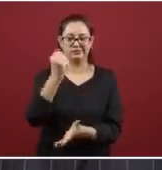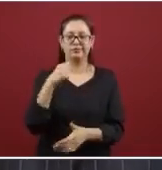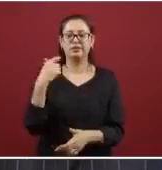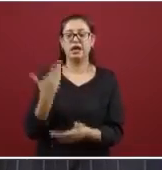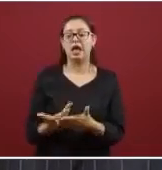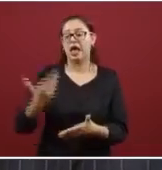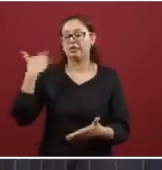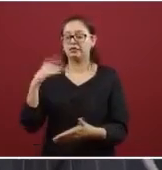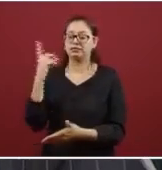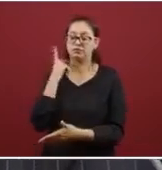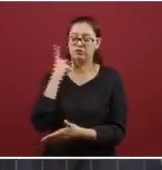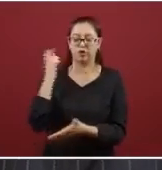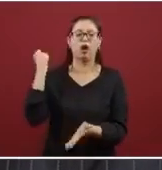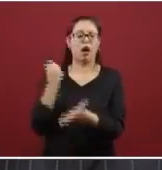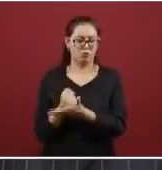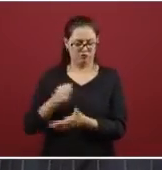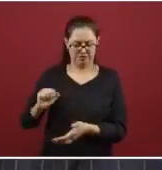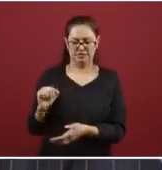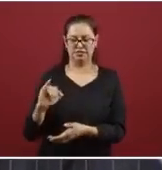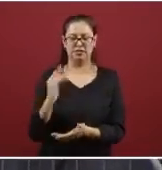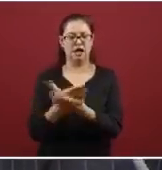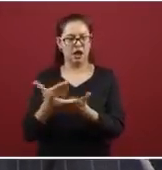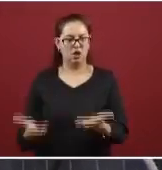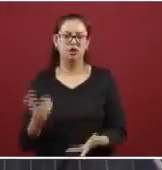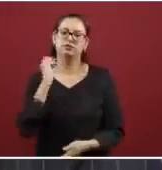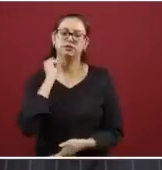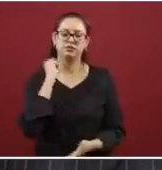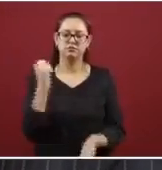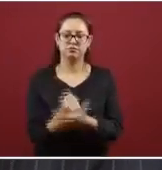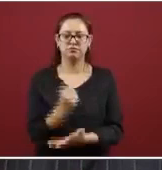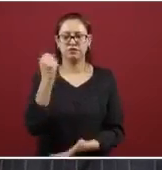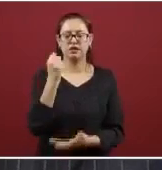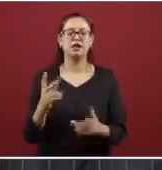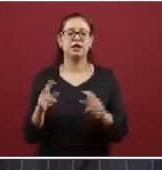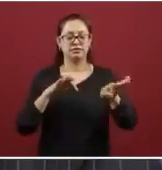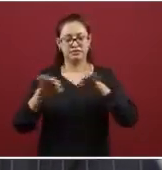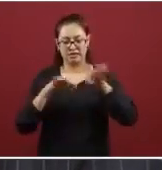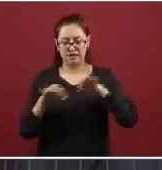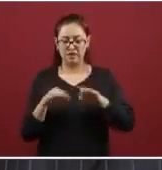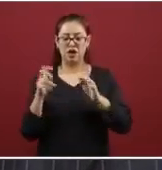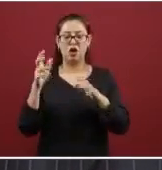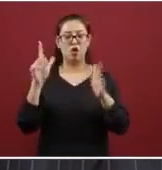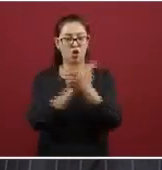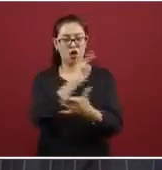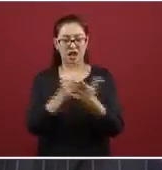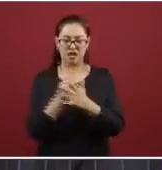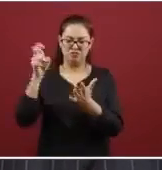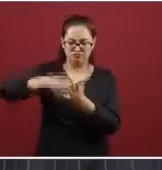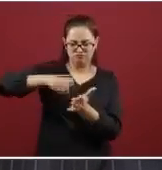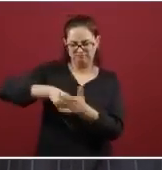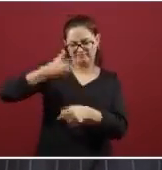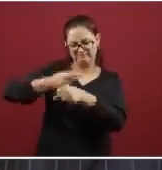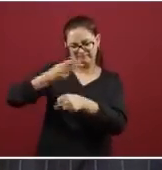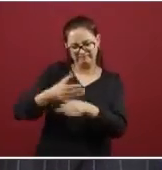habían aprobado antes, de una reforma laboral extremadamente buena para México, muy moderna, muy ambiciosa,